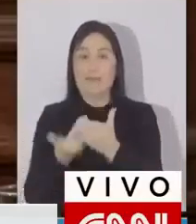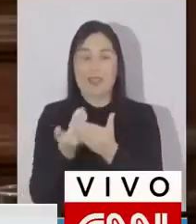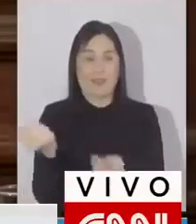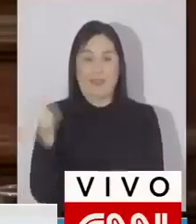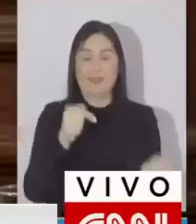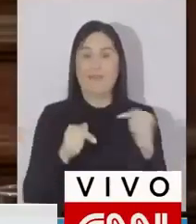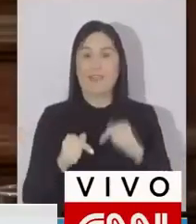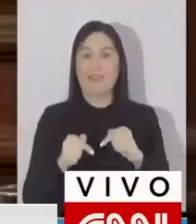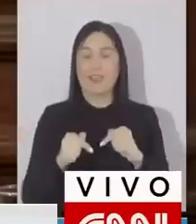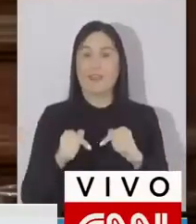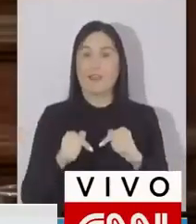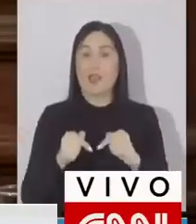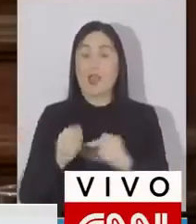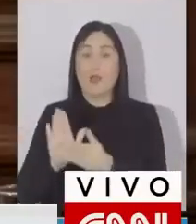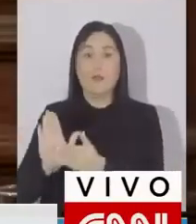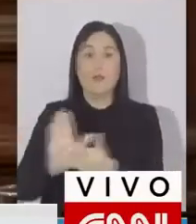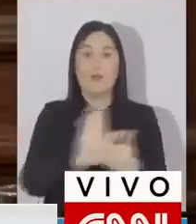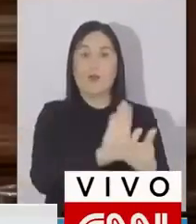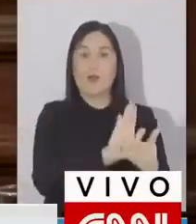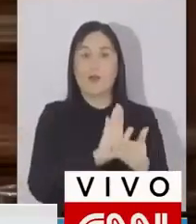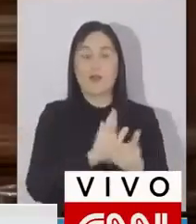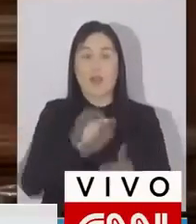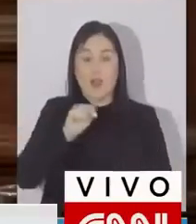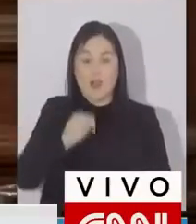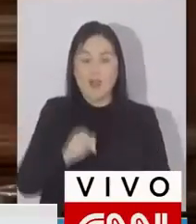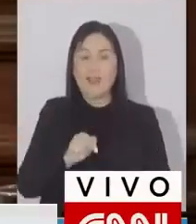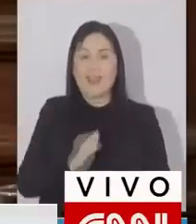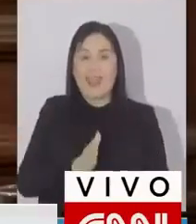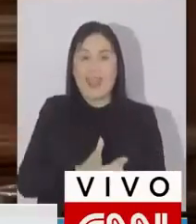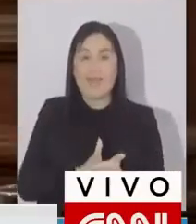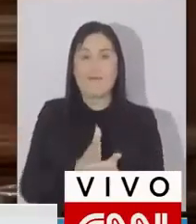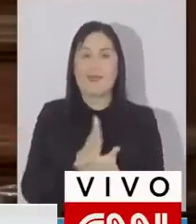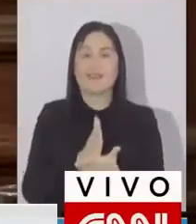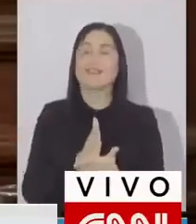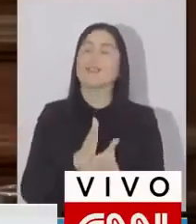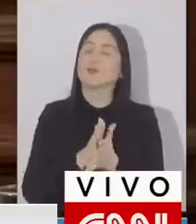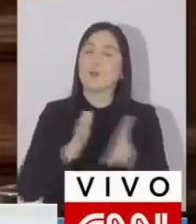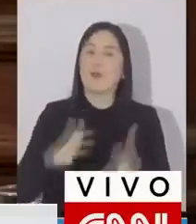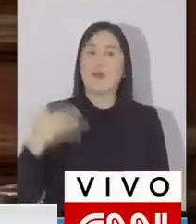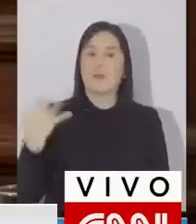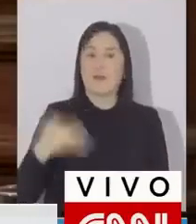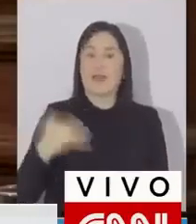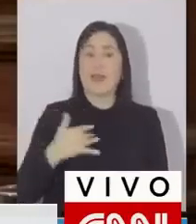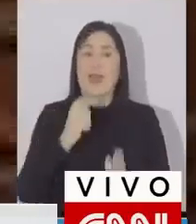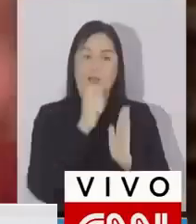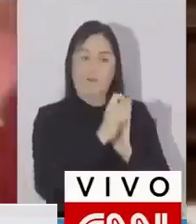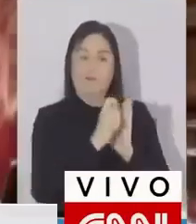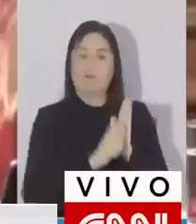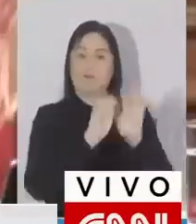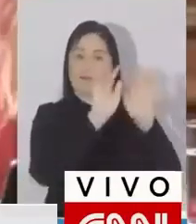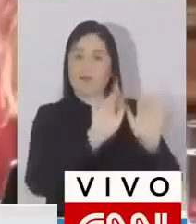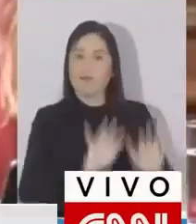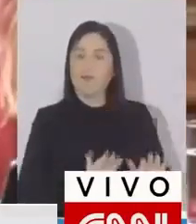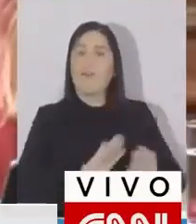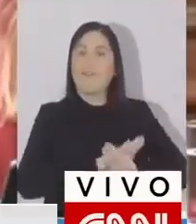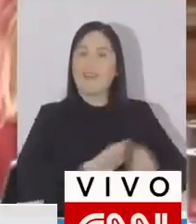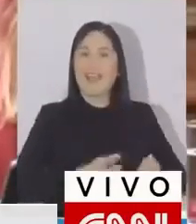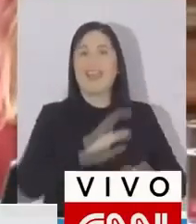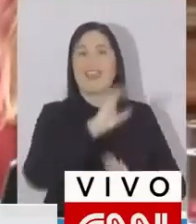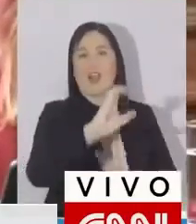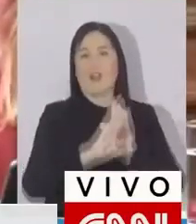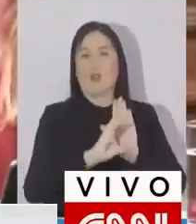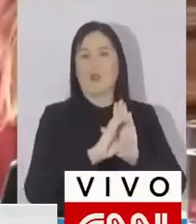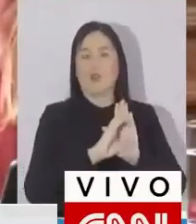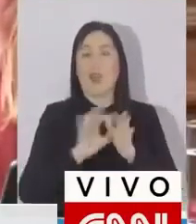es una señal de que la etapa que hoy se inicia es muy importante para la redacción definitiva de la Constitución y de la unidad